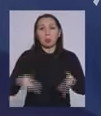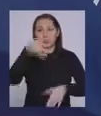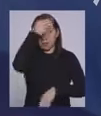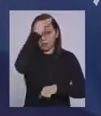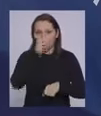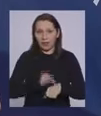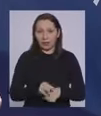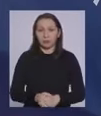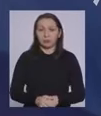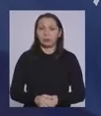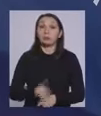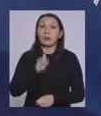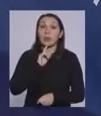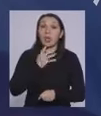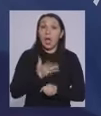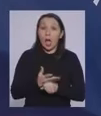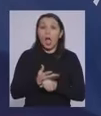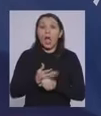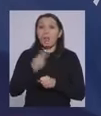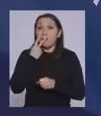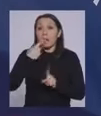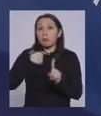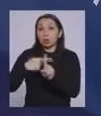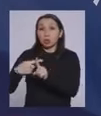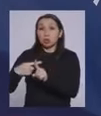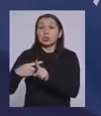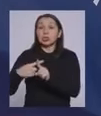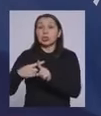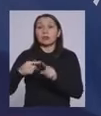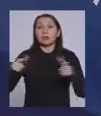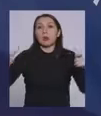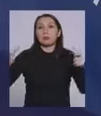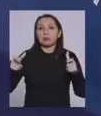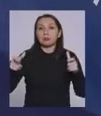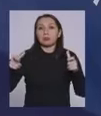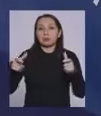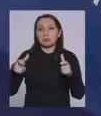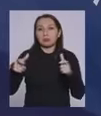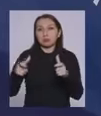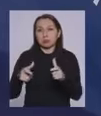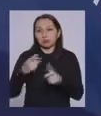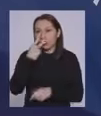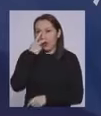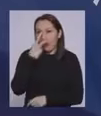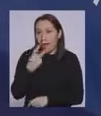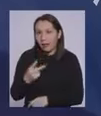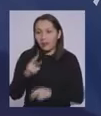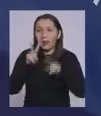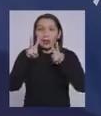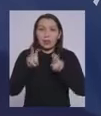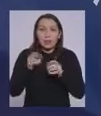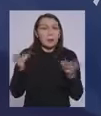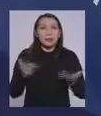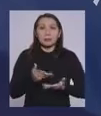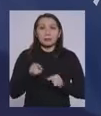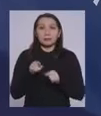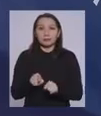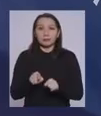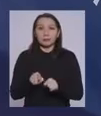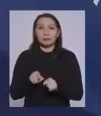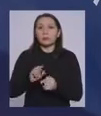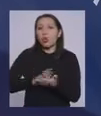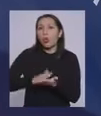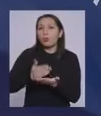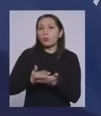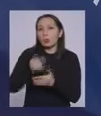enfermen. Tenemos una evolución positiva si hablamos desde el punto de vista de la